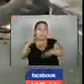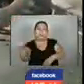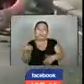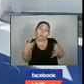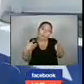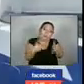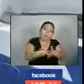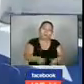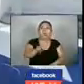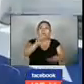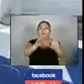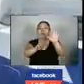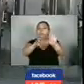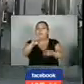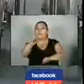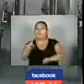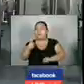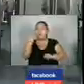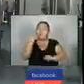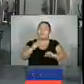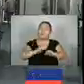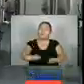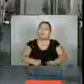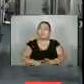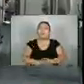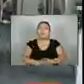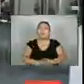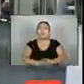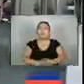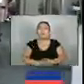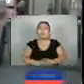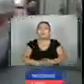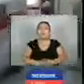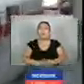y 701 fallecidos.